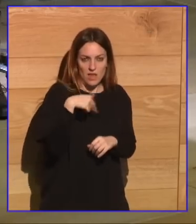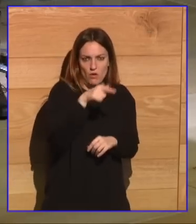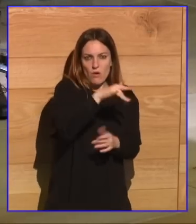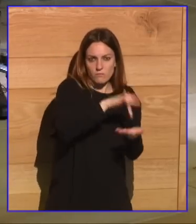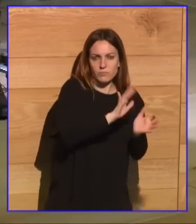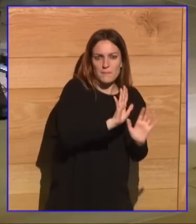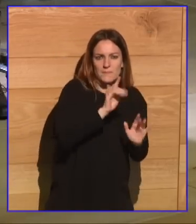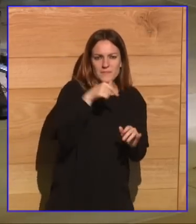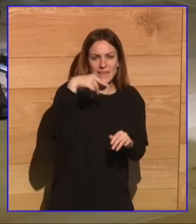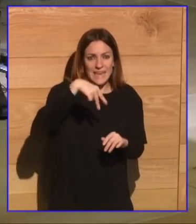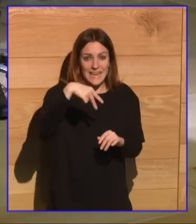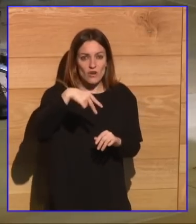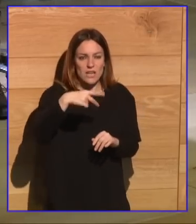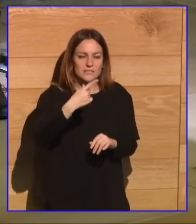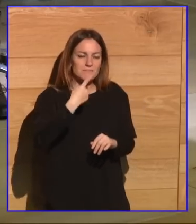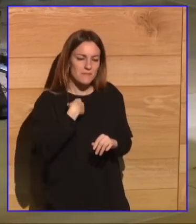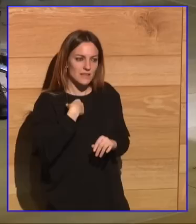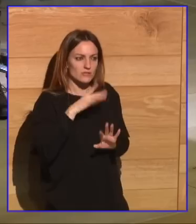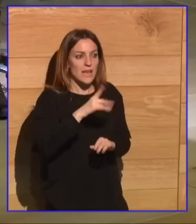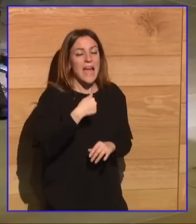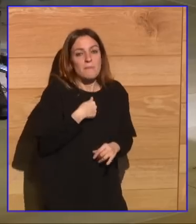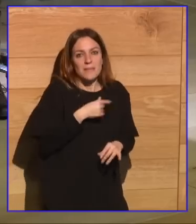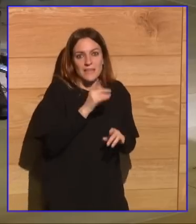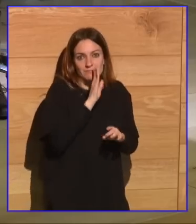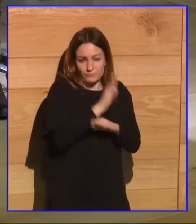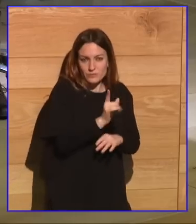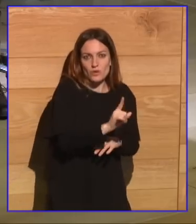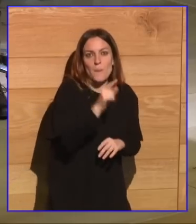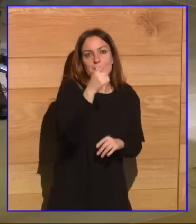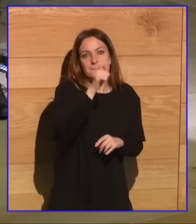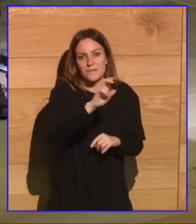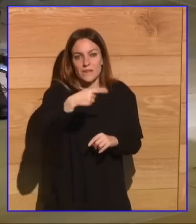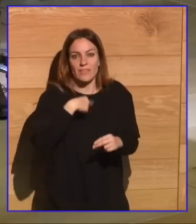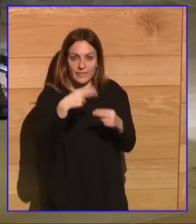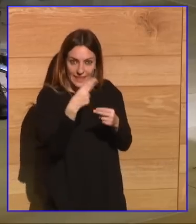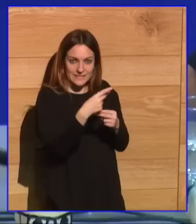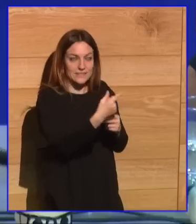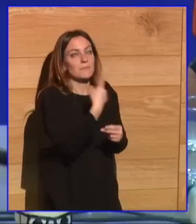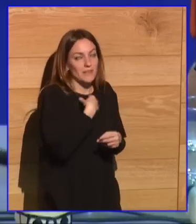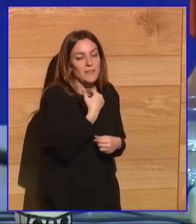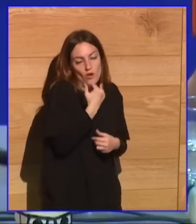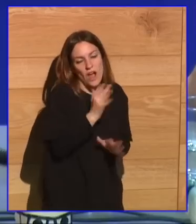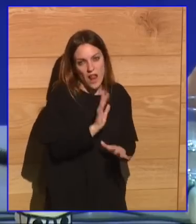Nicolas Cage me ha dicho, bueno, no me ha dicho a mí, pero sé por tercera persona, por un taxista que me dijo una cosa, ¿no?